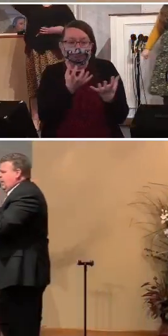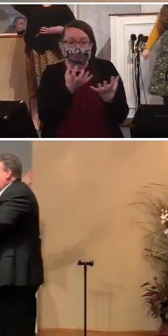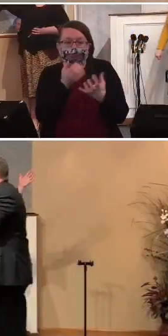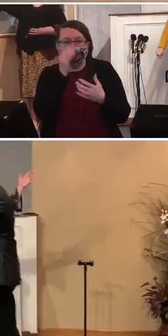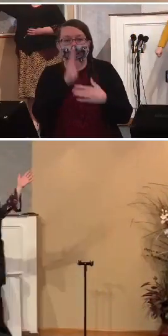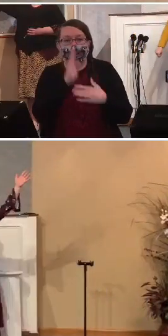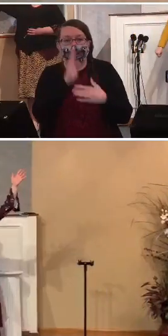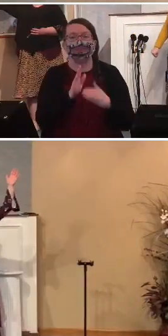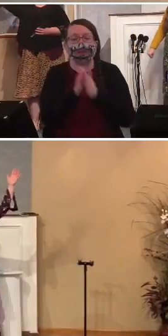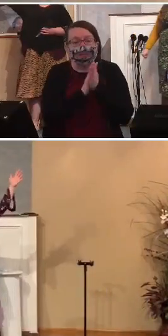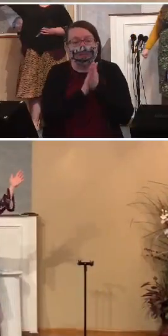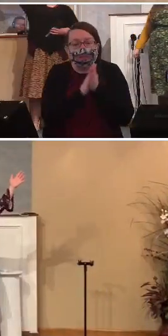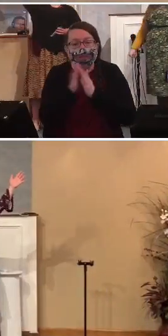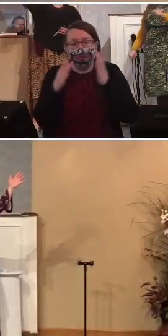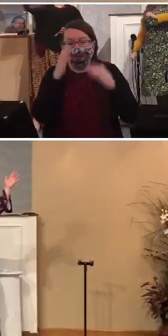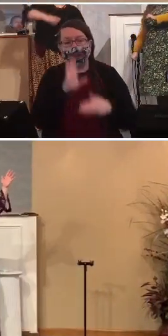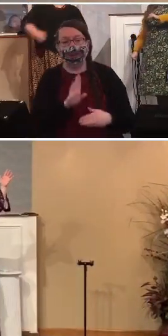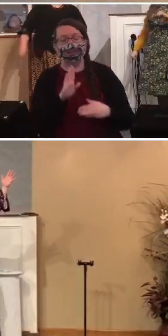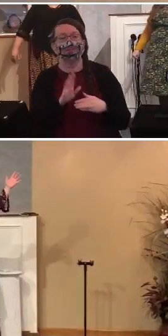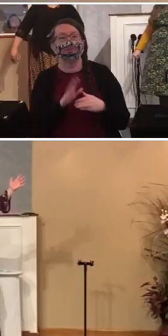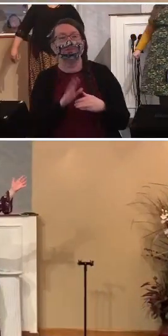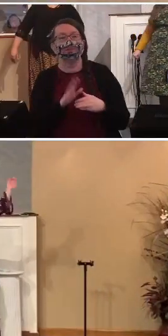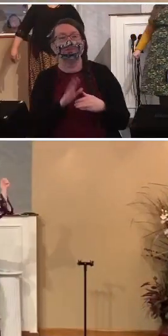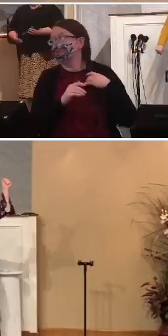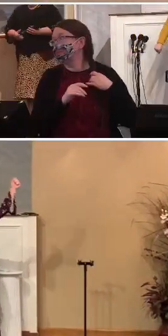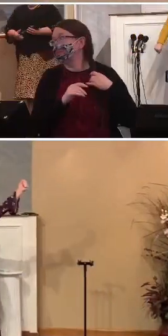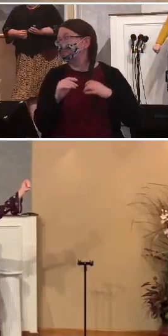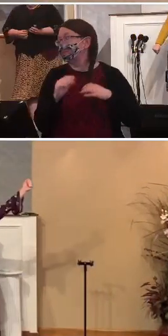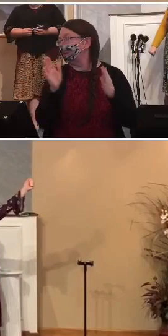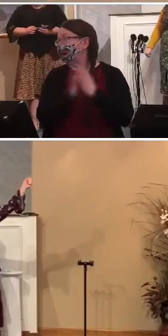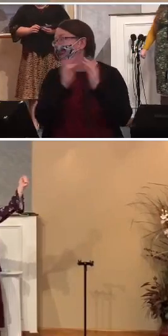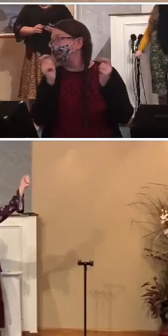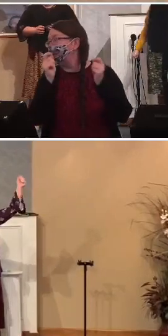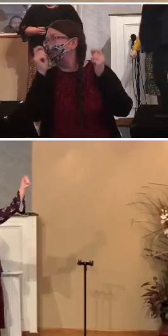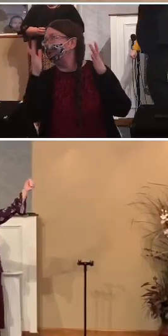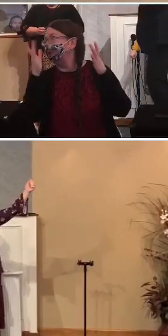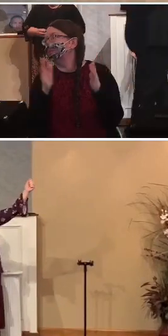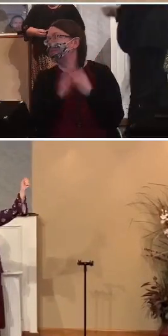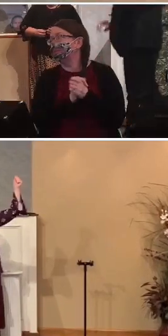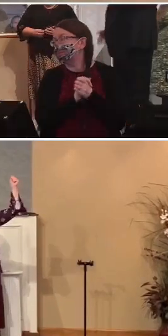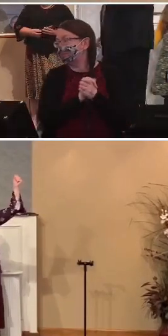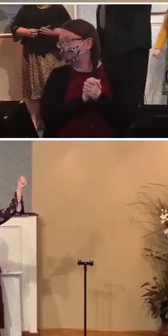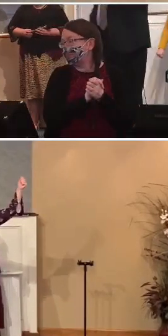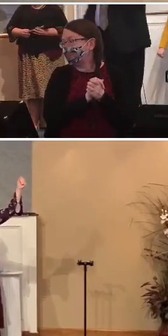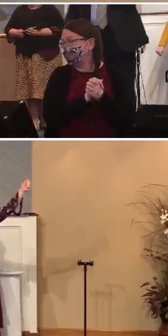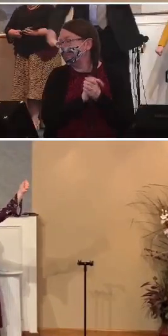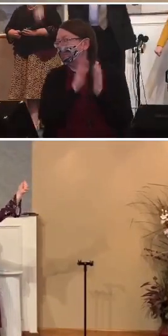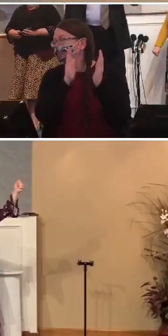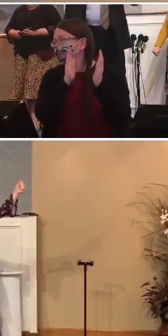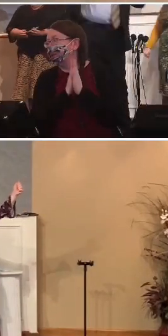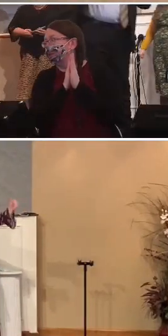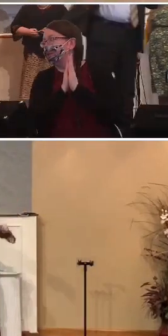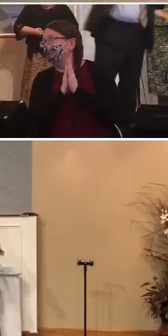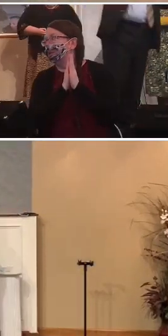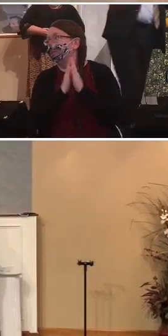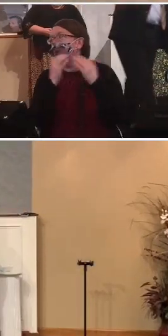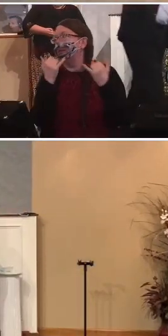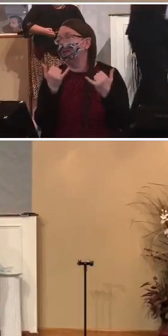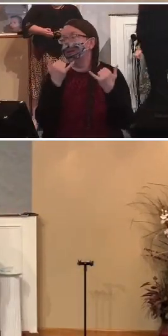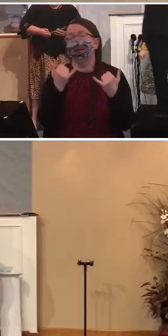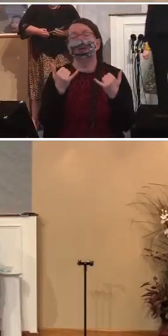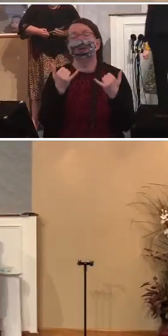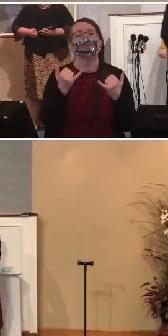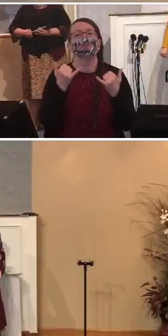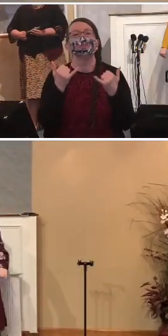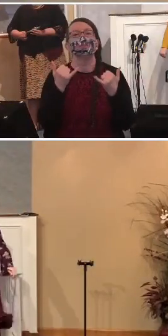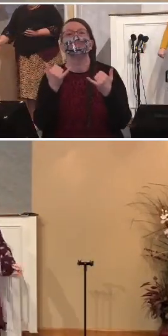Aleluya. Aleluya. Aleluya, aleluya. ¿Puedes orar? Puedes orar ahora mismo. No te quedes